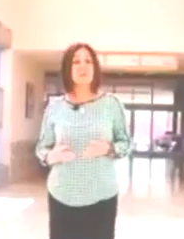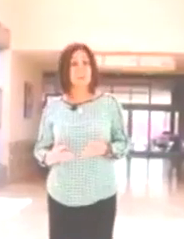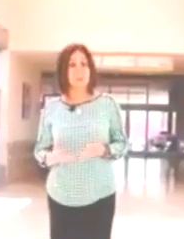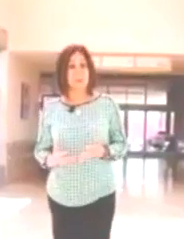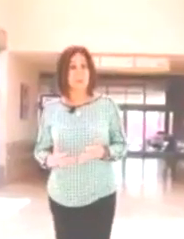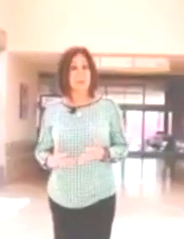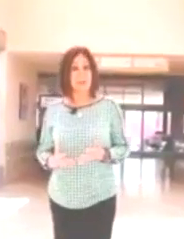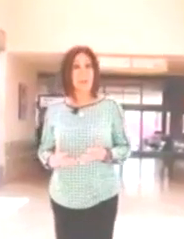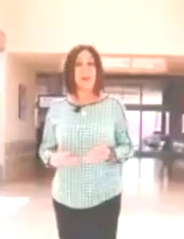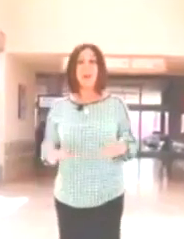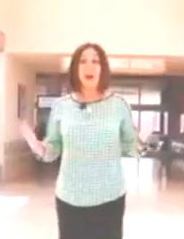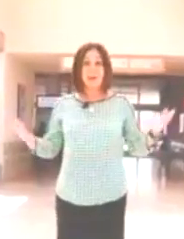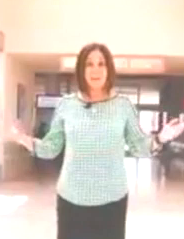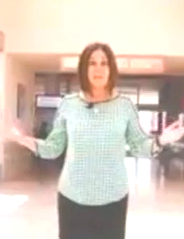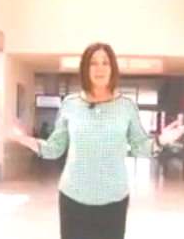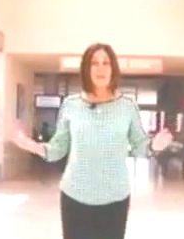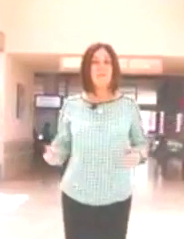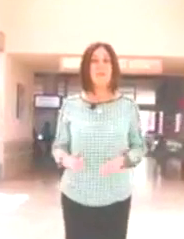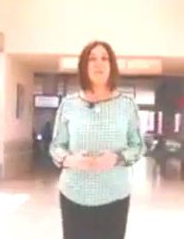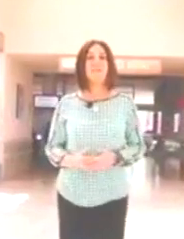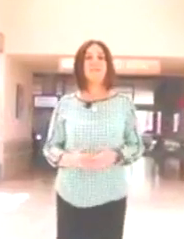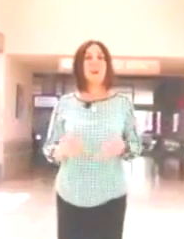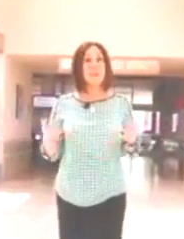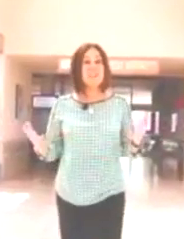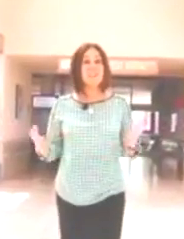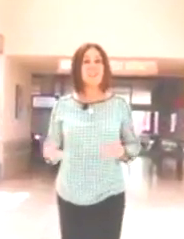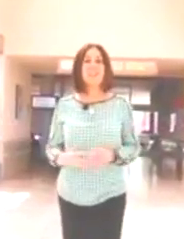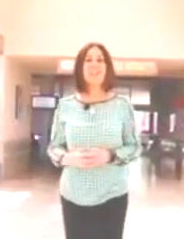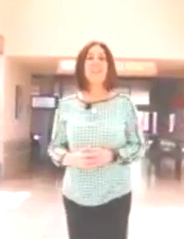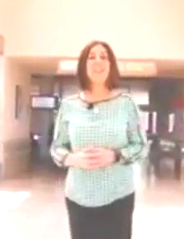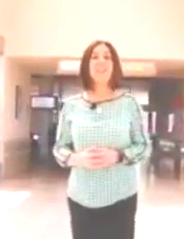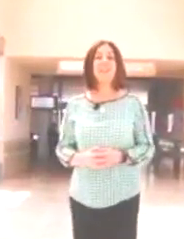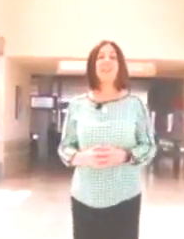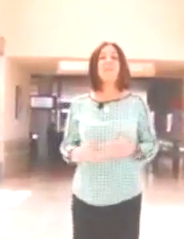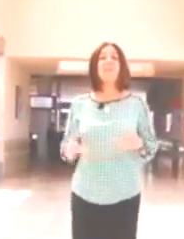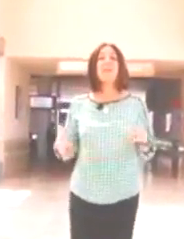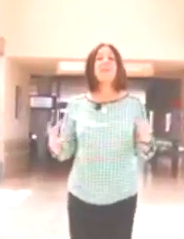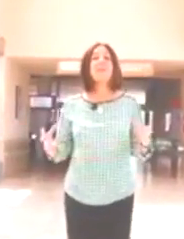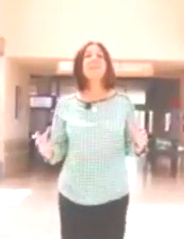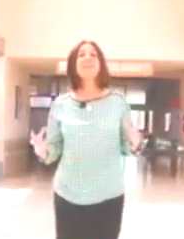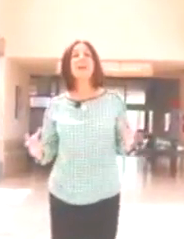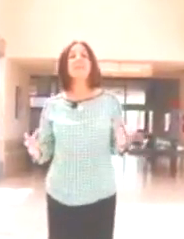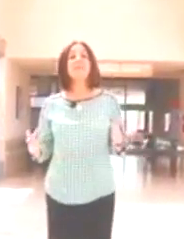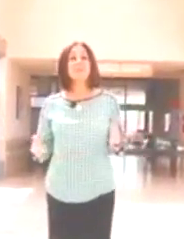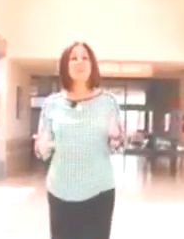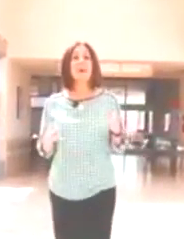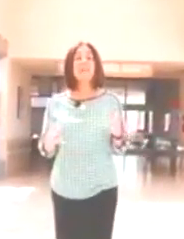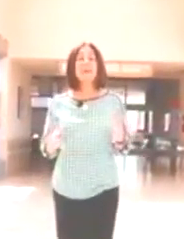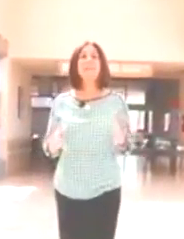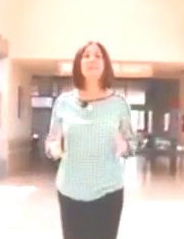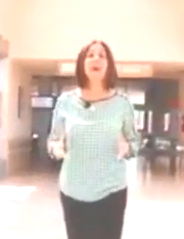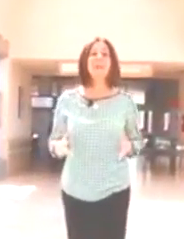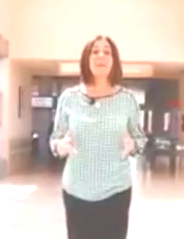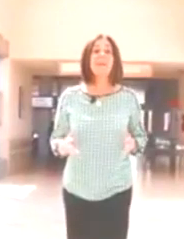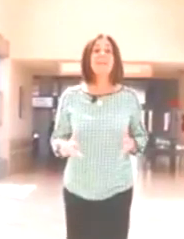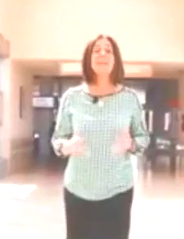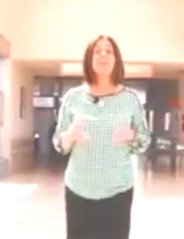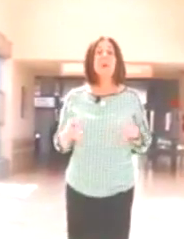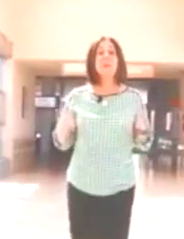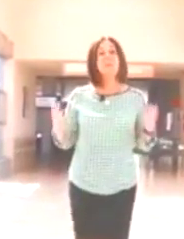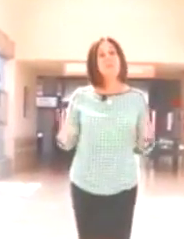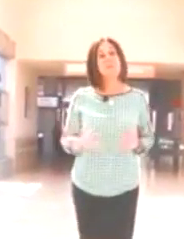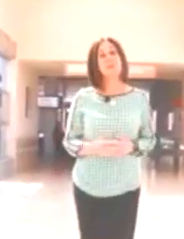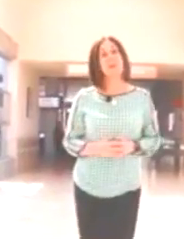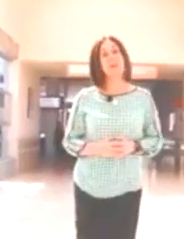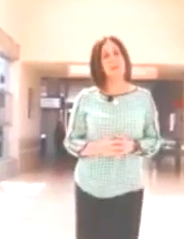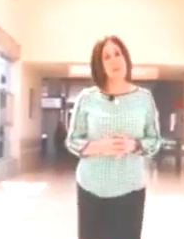atención especializada. Aquí son bienvenidos, aquí se les atiende porque necesitamos que esa capacidad se